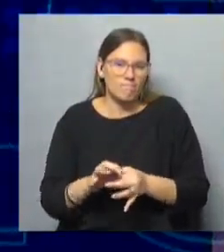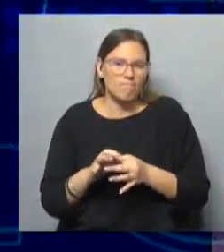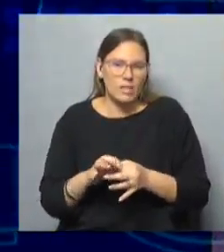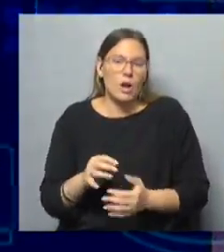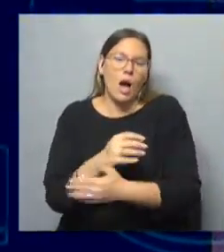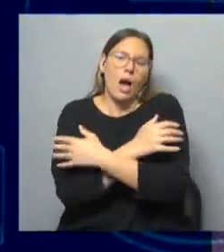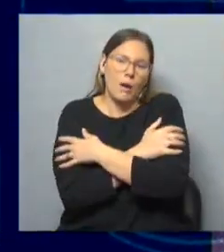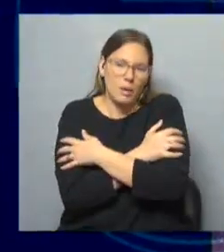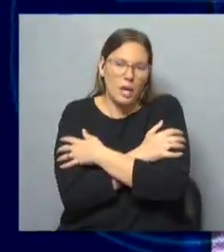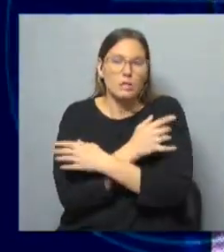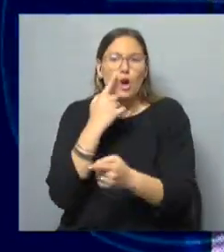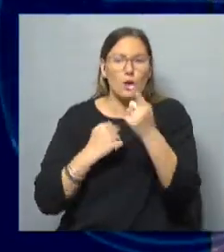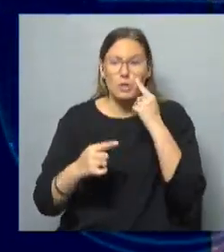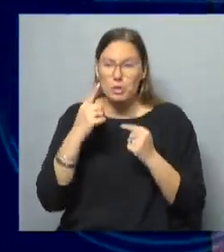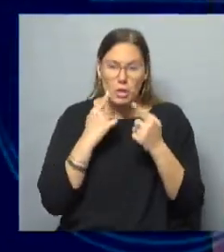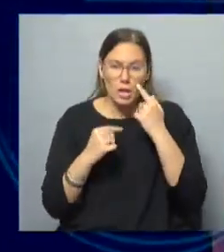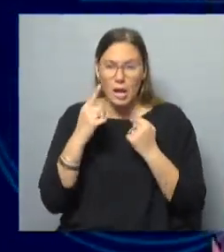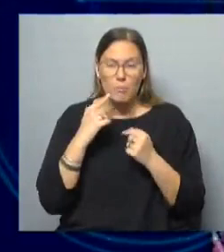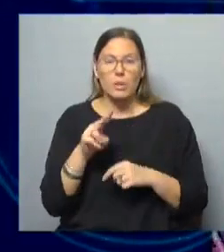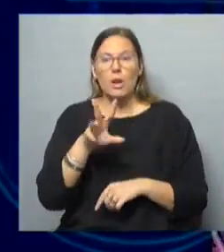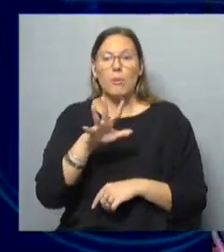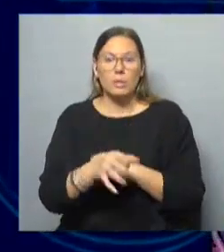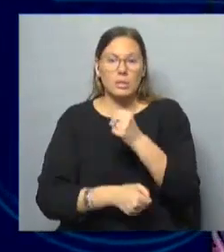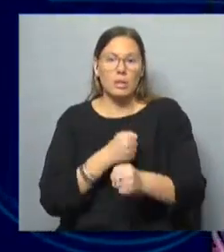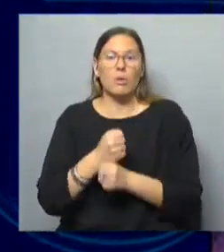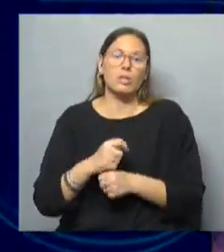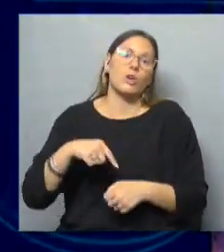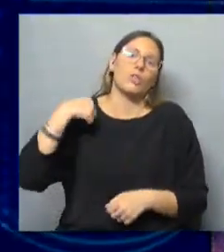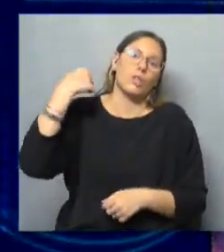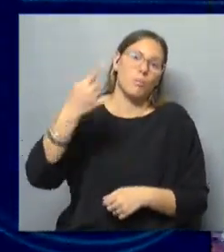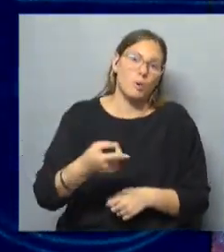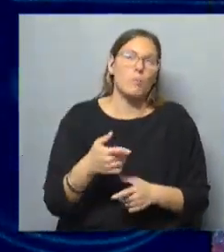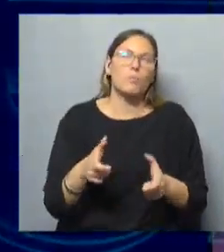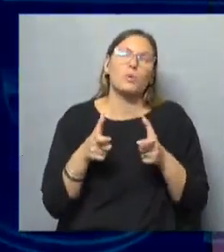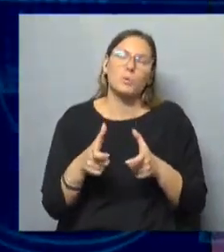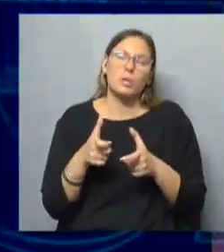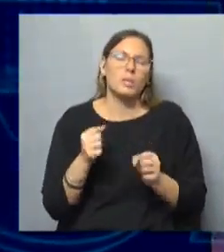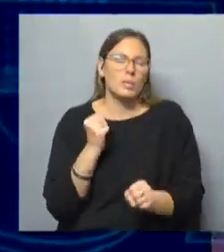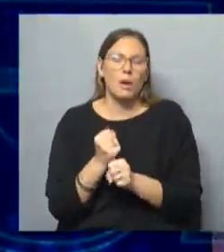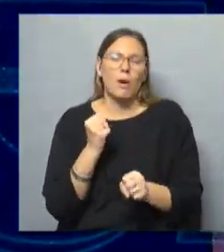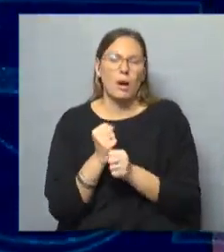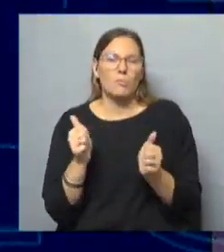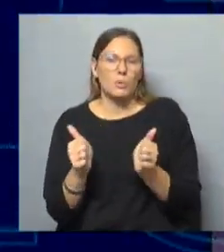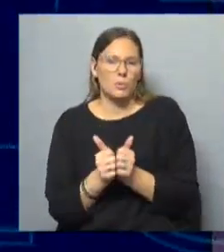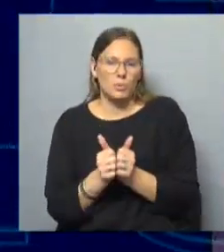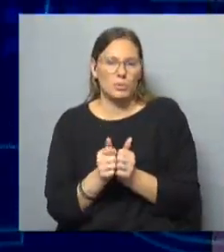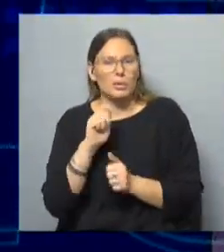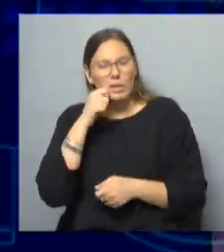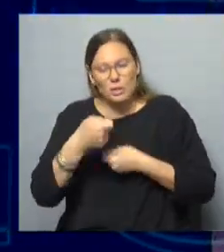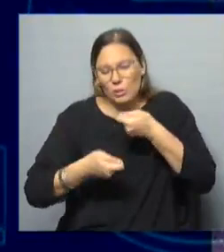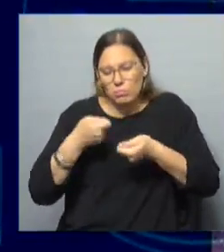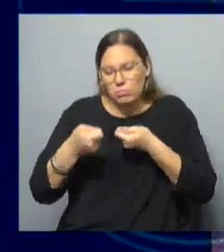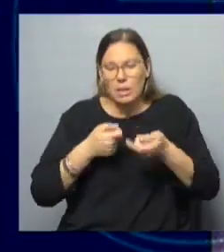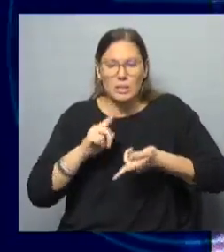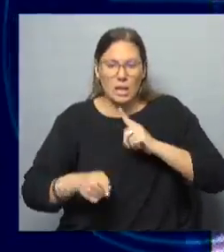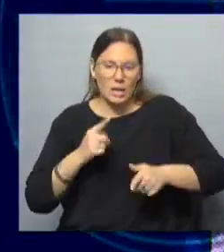gran abrazo, lloramos mucho, y bueno, y en los 25 años posteriores hicimos, por suerte, una cantidad de cosas juntos. Hermoso, construir ese vínculo de esa